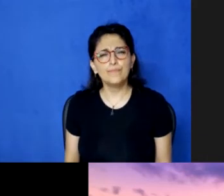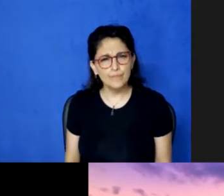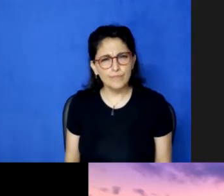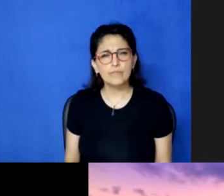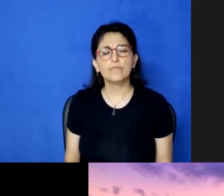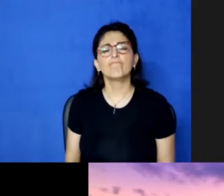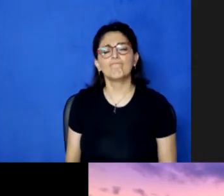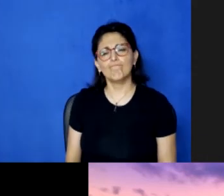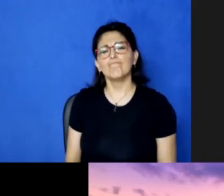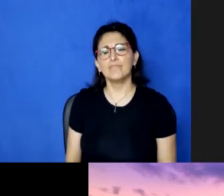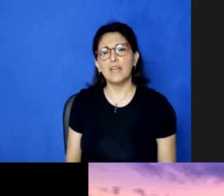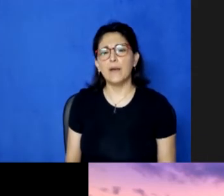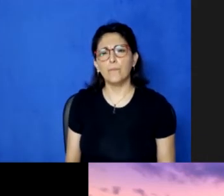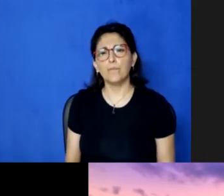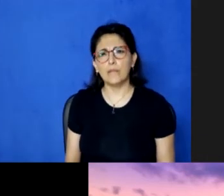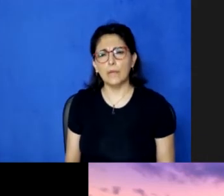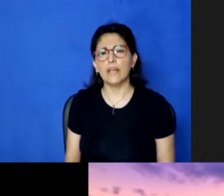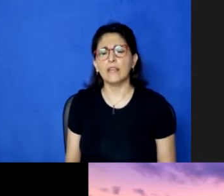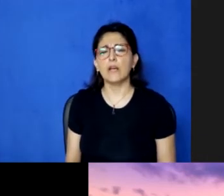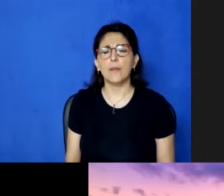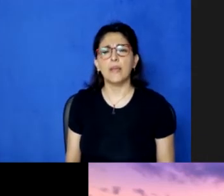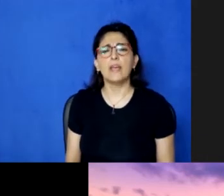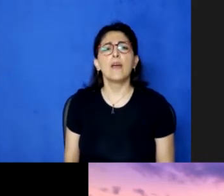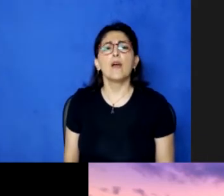todos. ¿Ves?